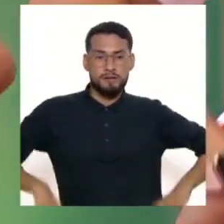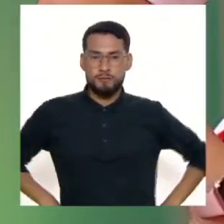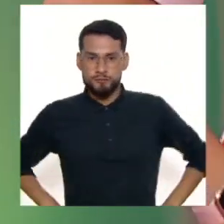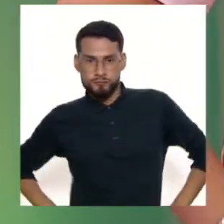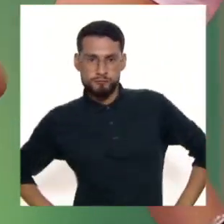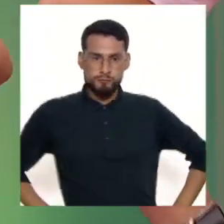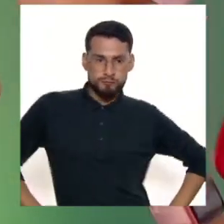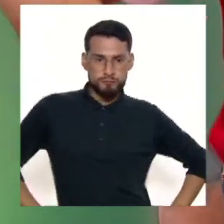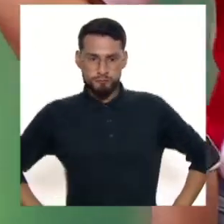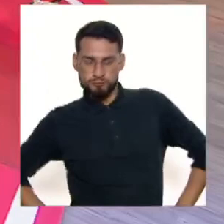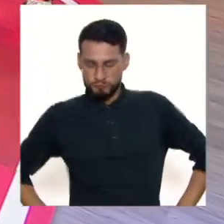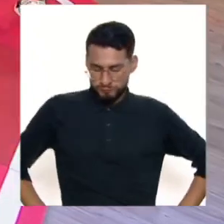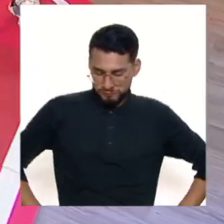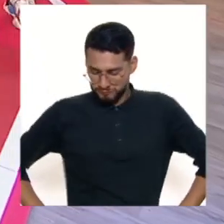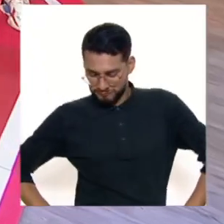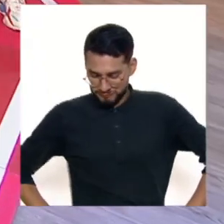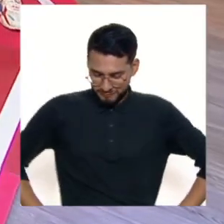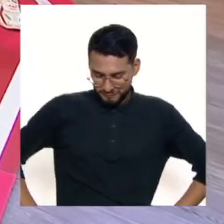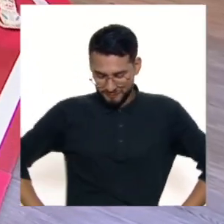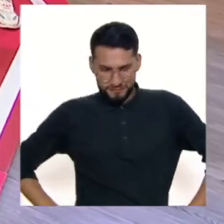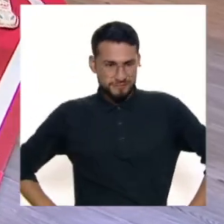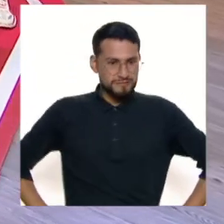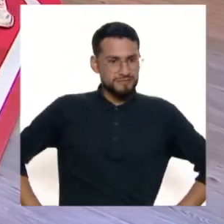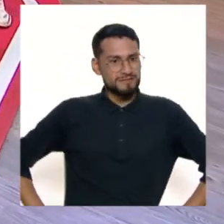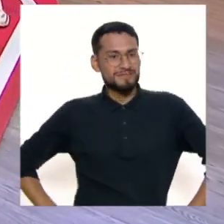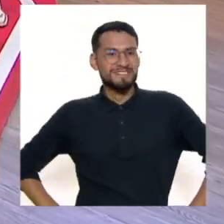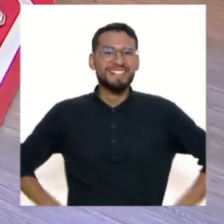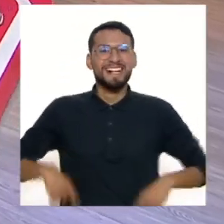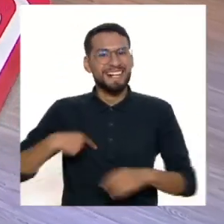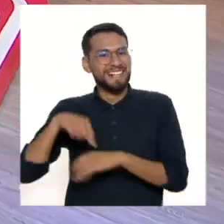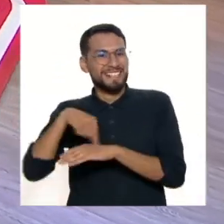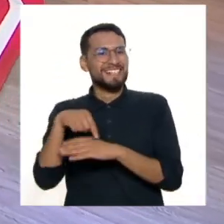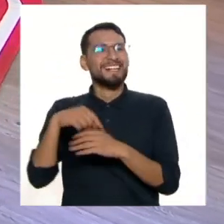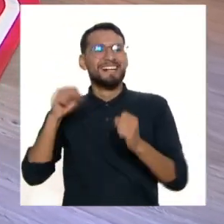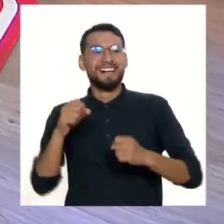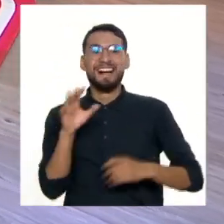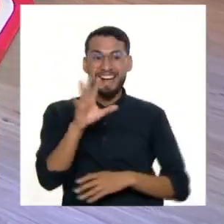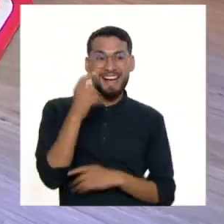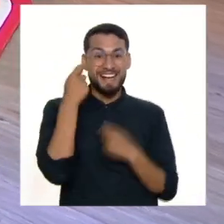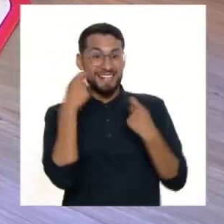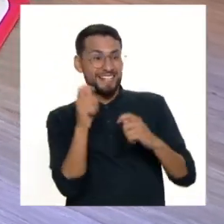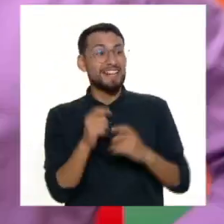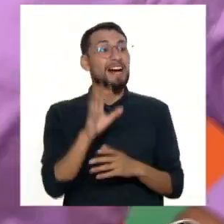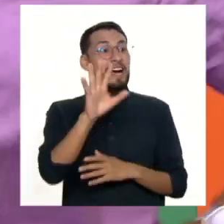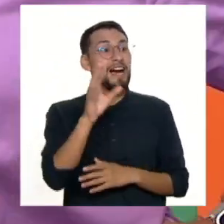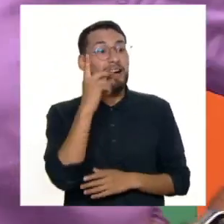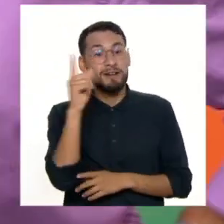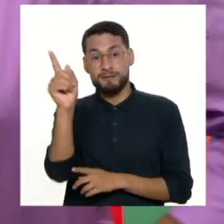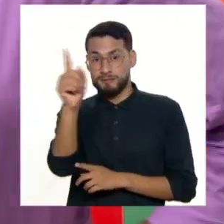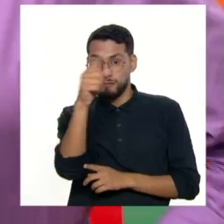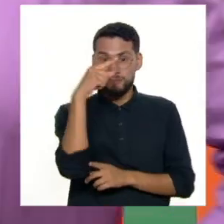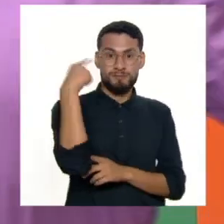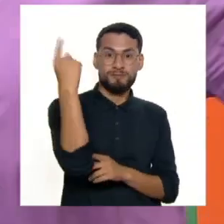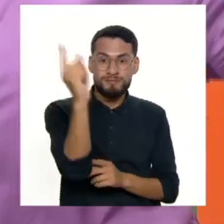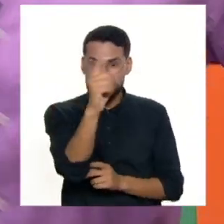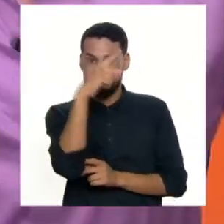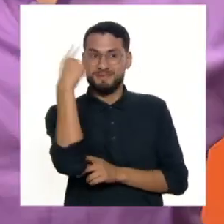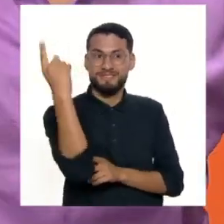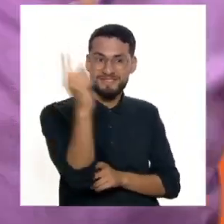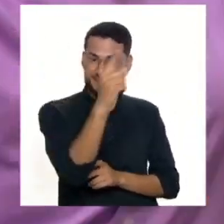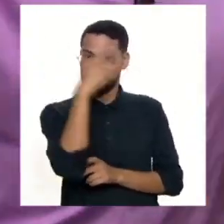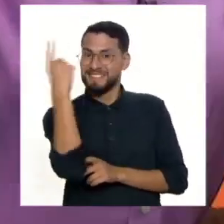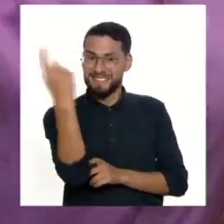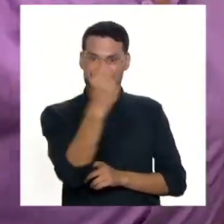Movimiento de cintura. ¡Vamos, Nicolás! Ese es el que te gusta, Nicolás. A ver. Ahí quiero ver a los dos. Y si hacemos una vueltita.